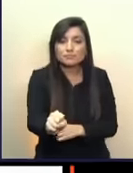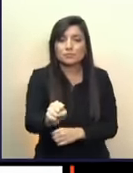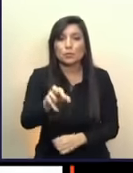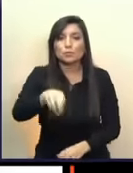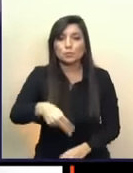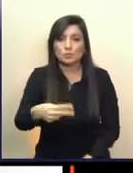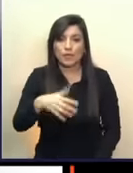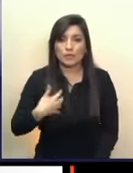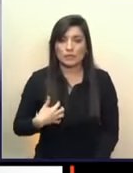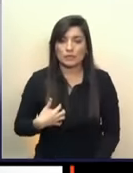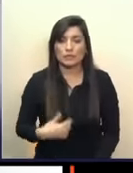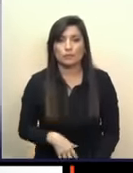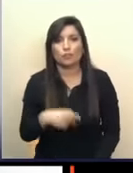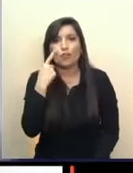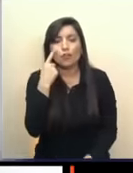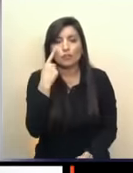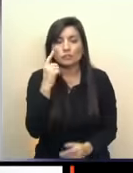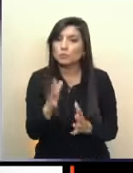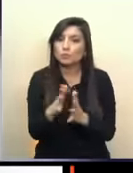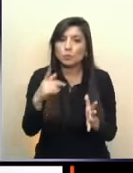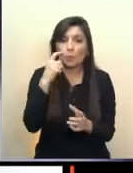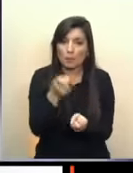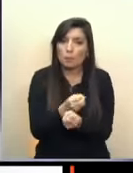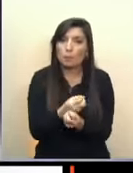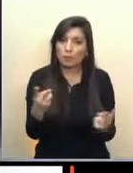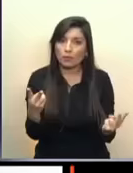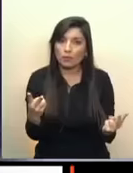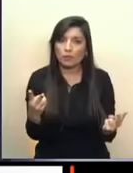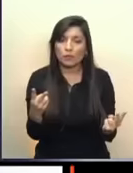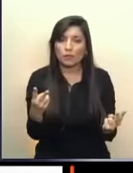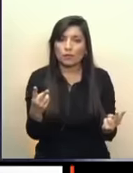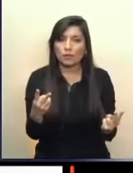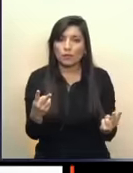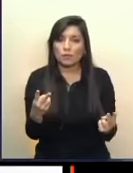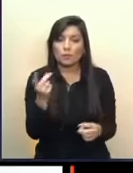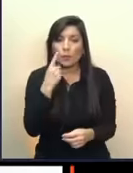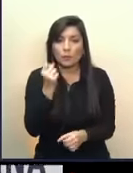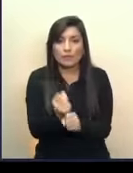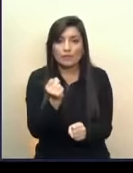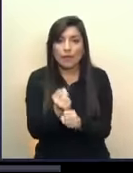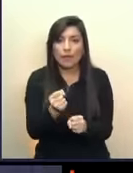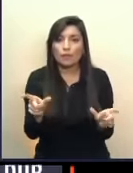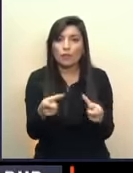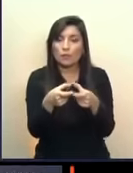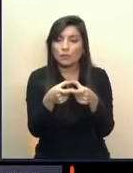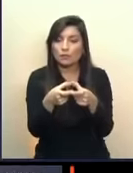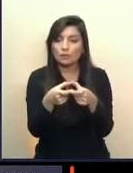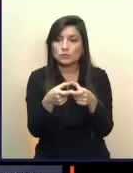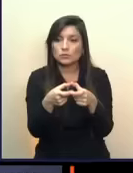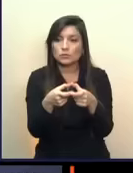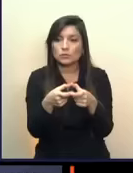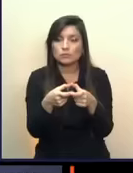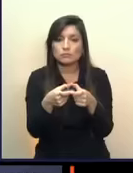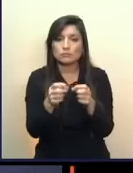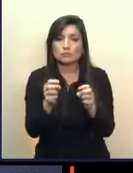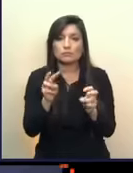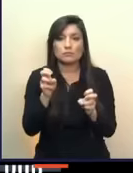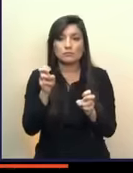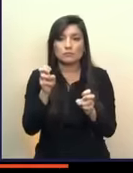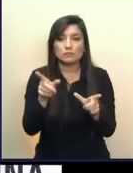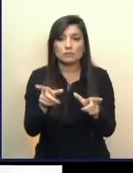era un hombre público, era un hombre que trabajaba en la comisión de la escuela alemana, la